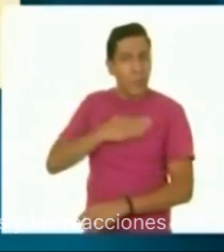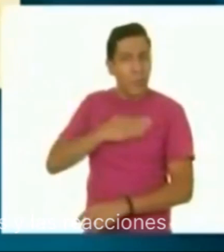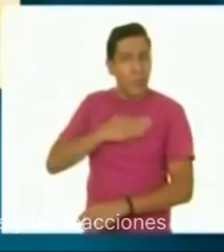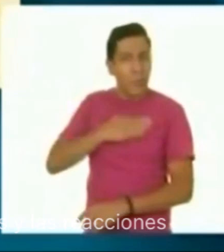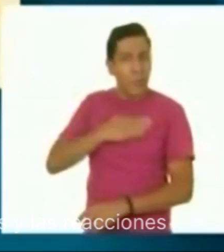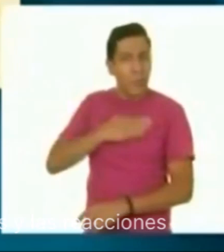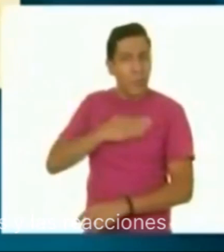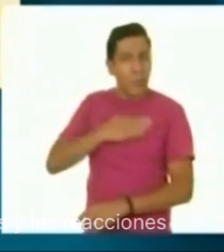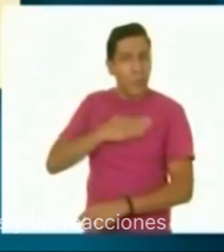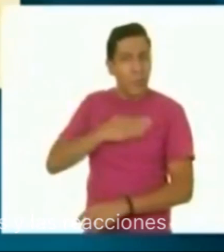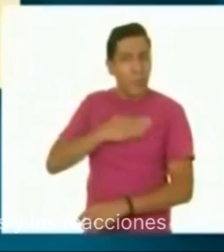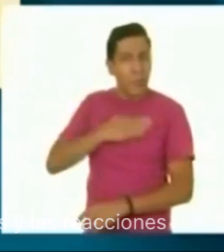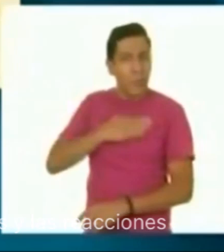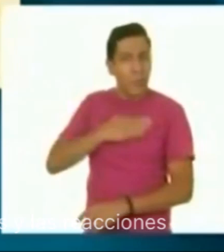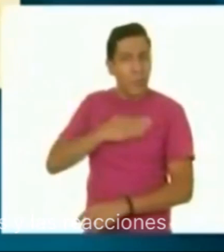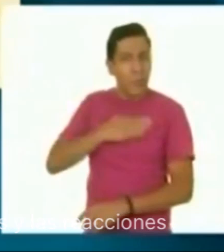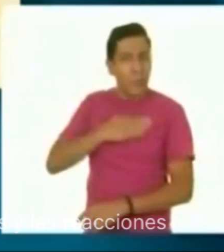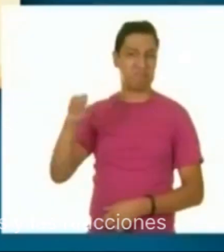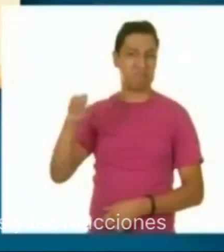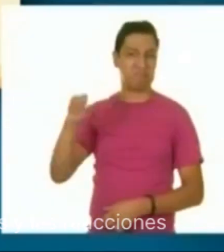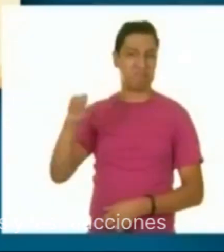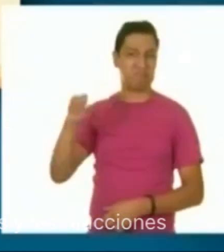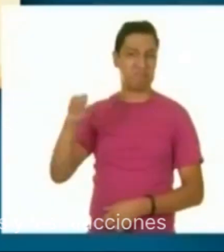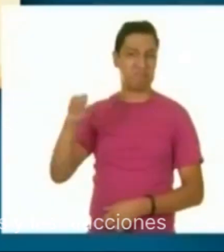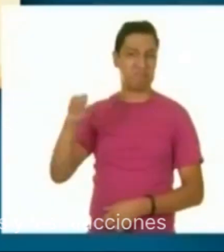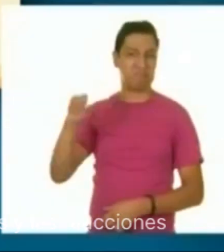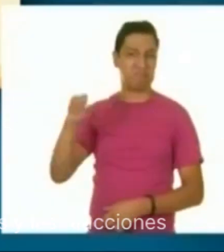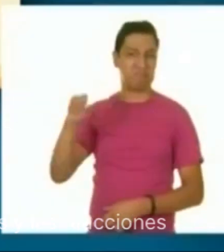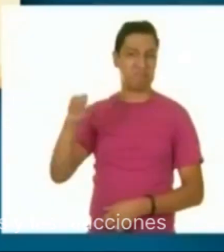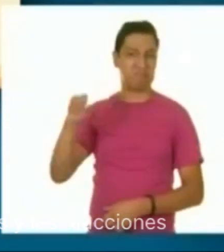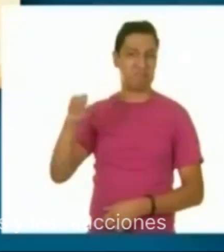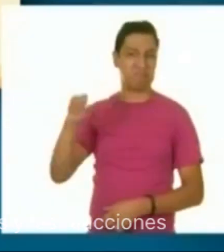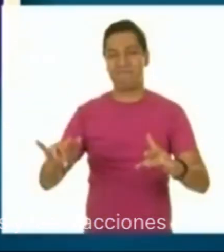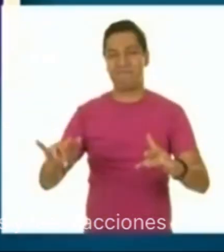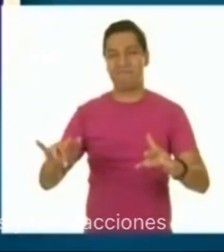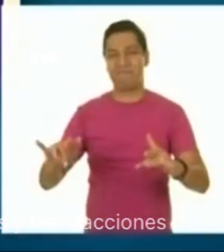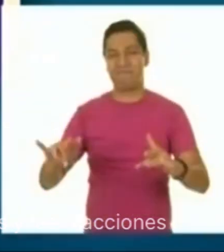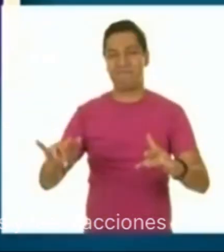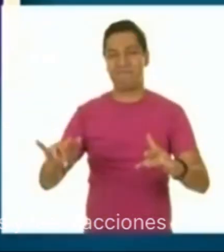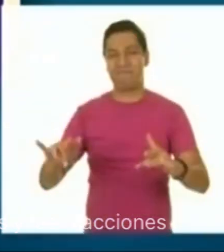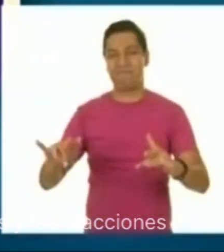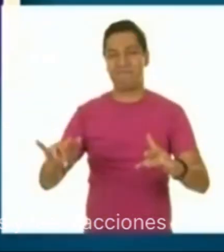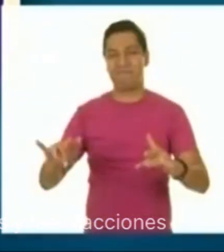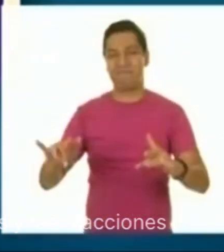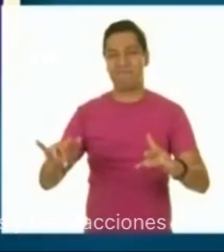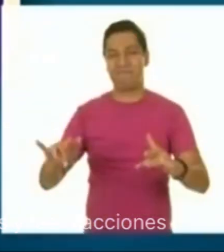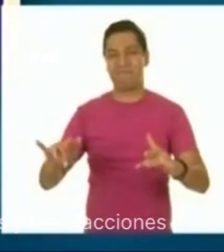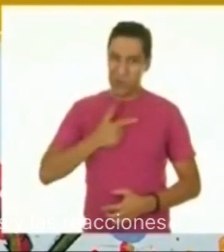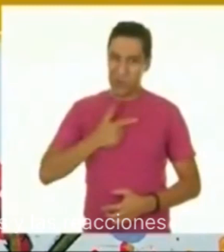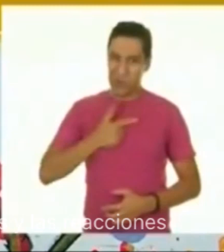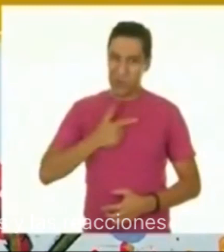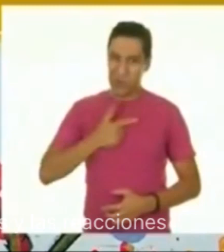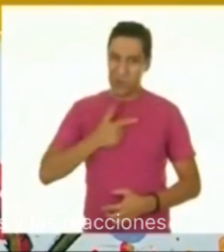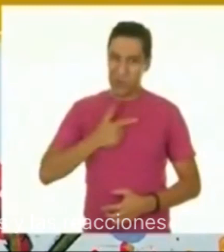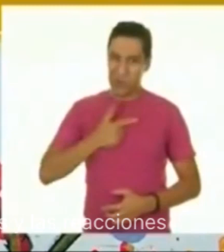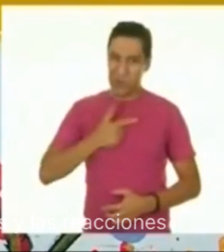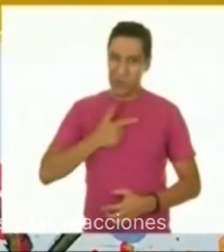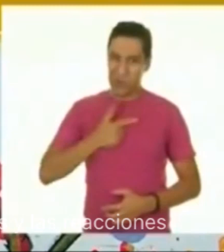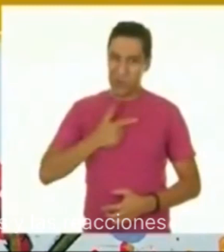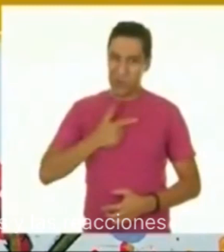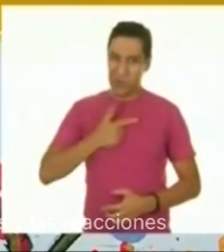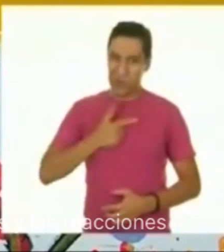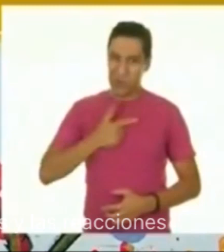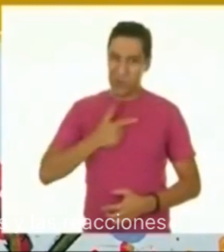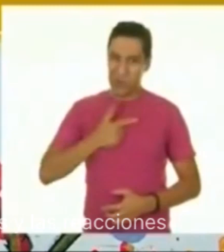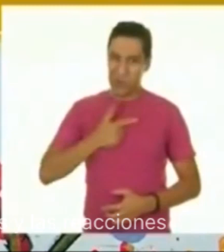a su historia muy molesto en general decidió abandonar la historia y colorín colorado este cuento se ha acabado nos cuentan